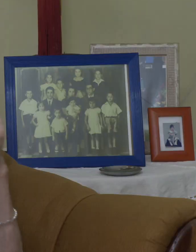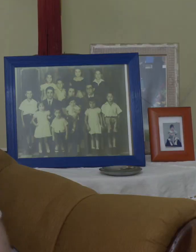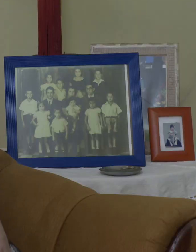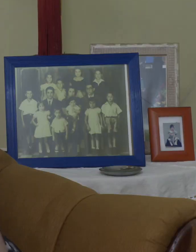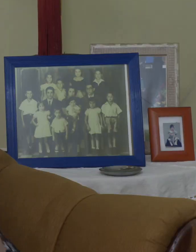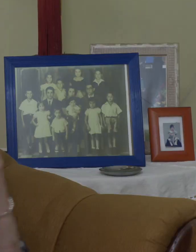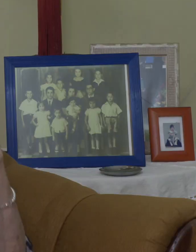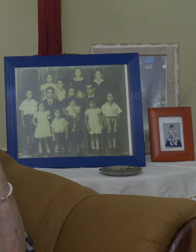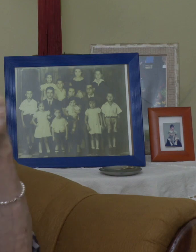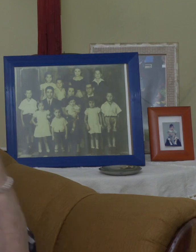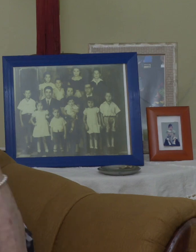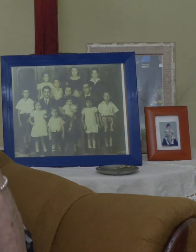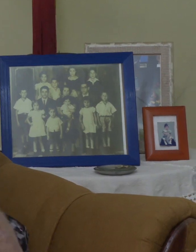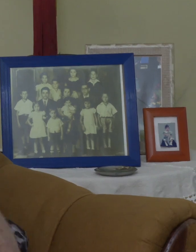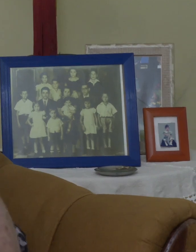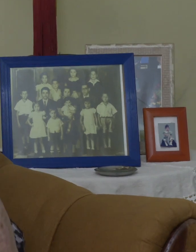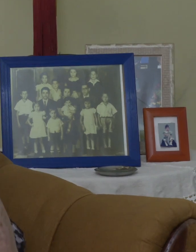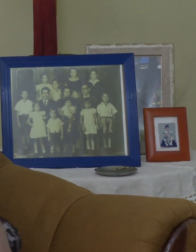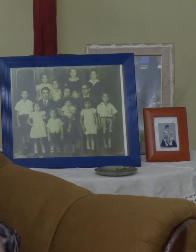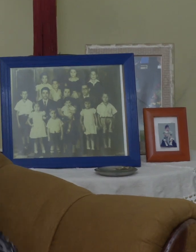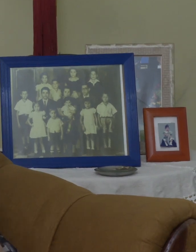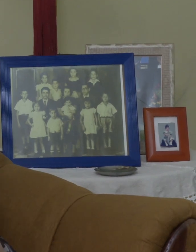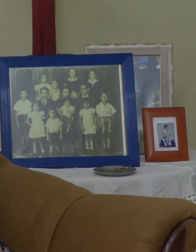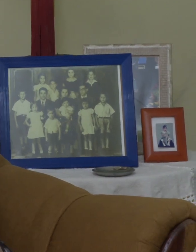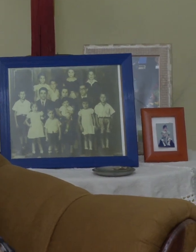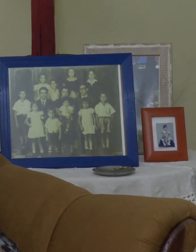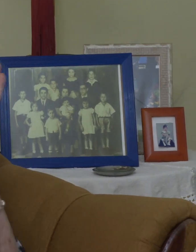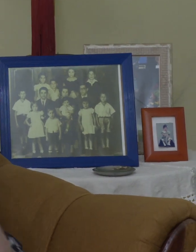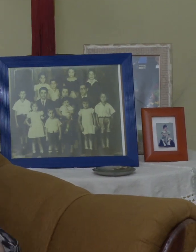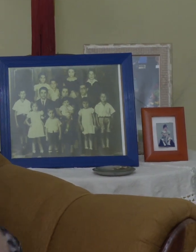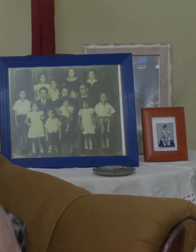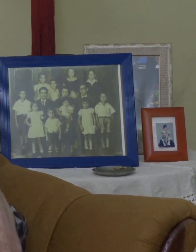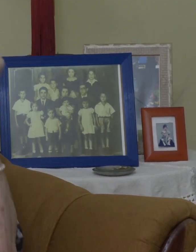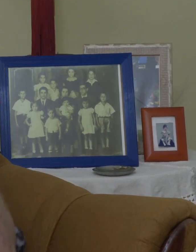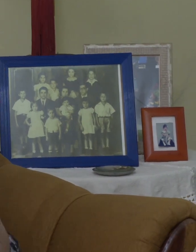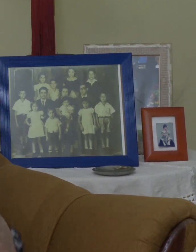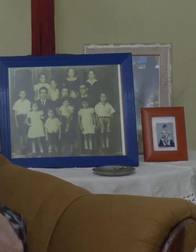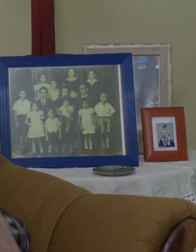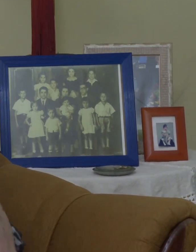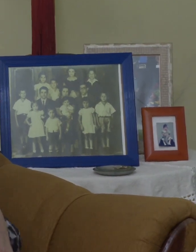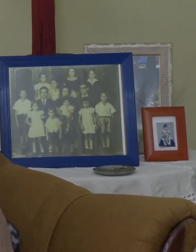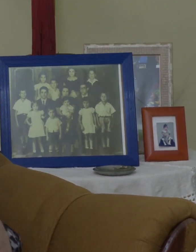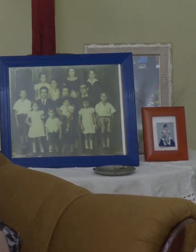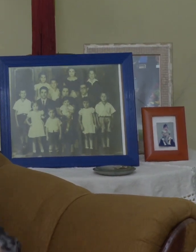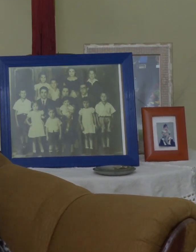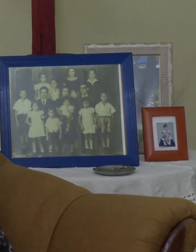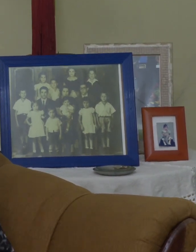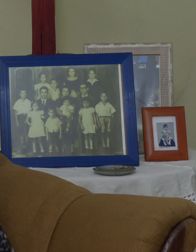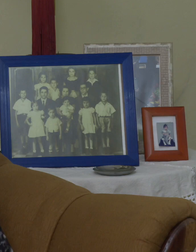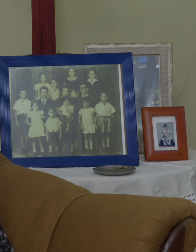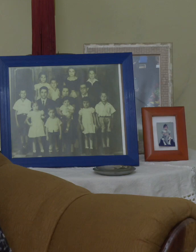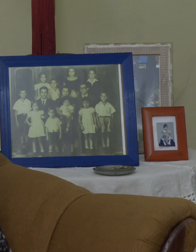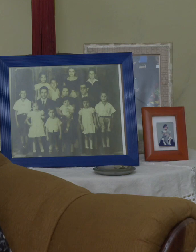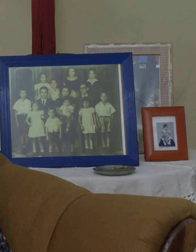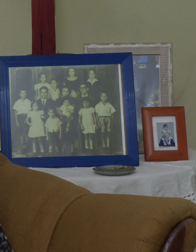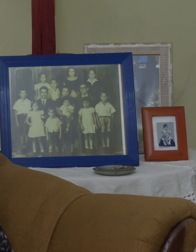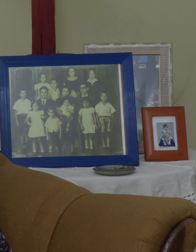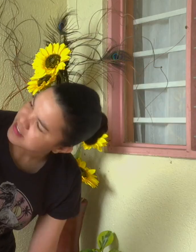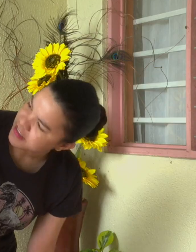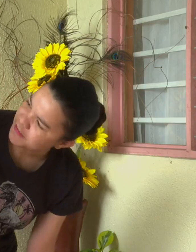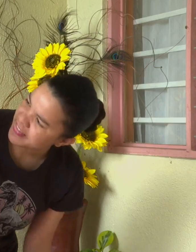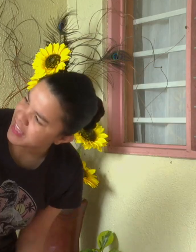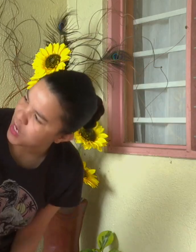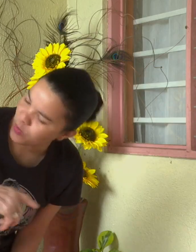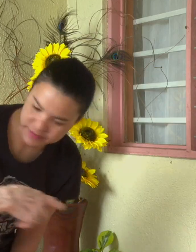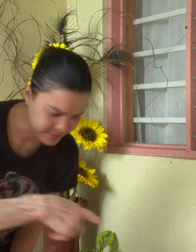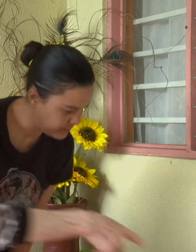casa mi hermana me explicaba lo que el médico le había dicho, para que supiera todo lo que pasaba. La familia sabía siempre que esa era la